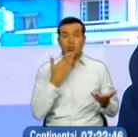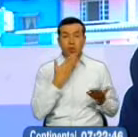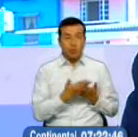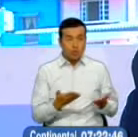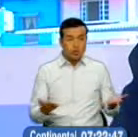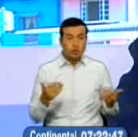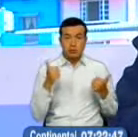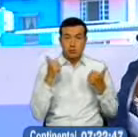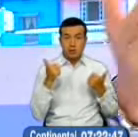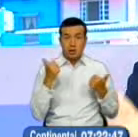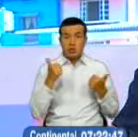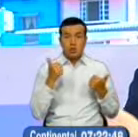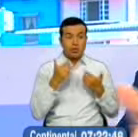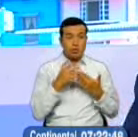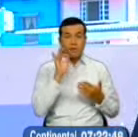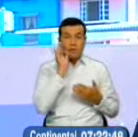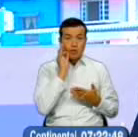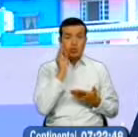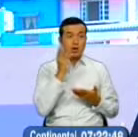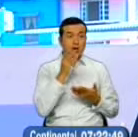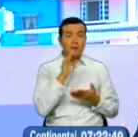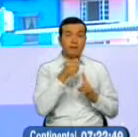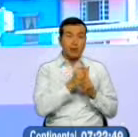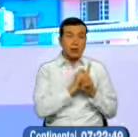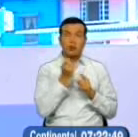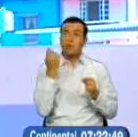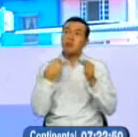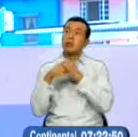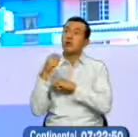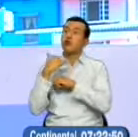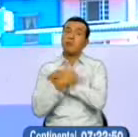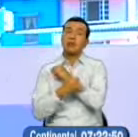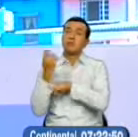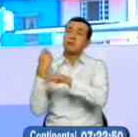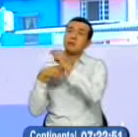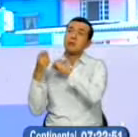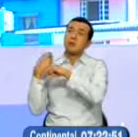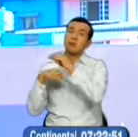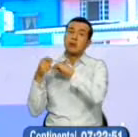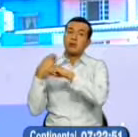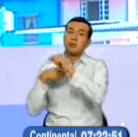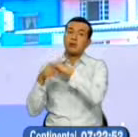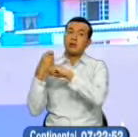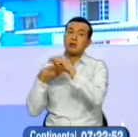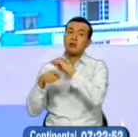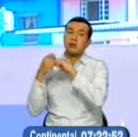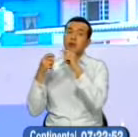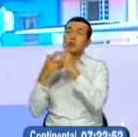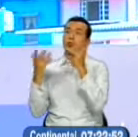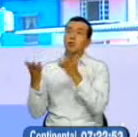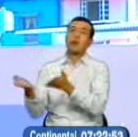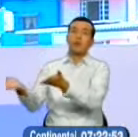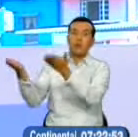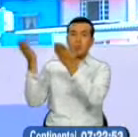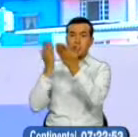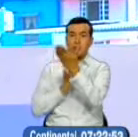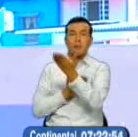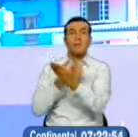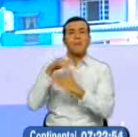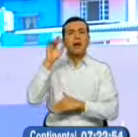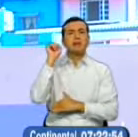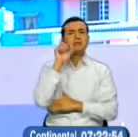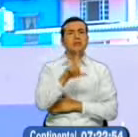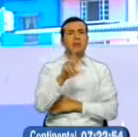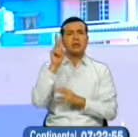a través de la exportación de frutas, por ejemplo, como el banano, y estamos importando cada vez calorías que son mucho más costosas